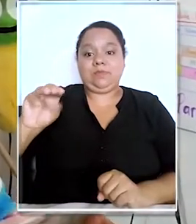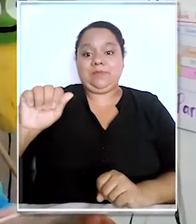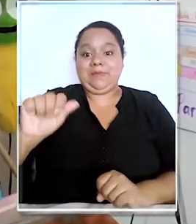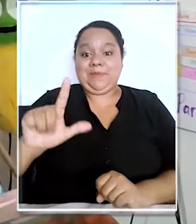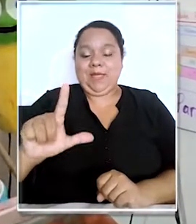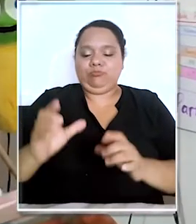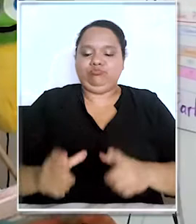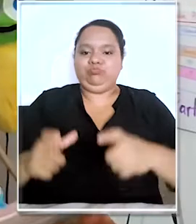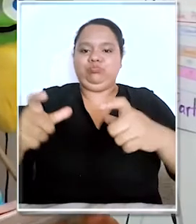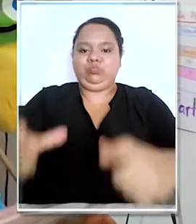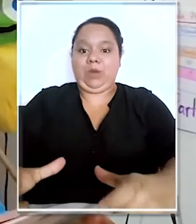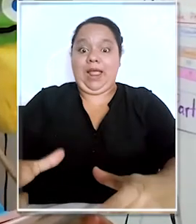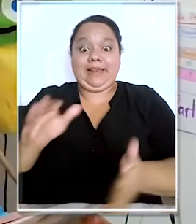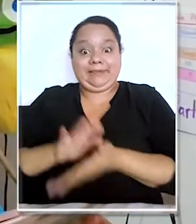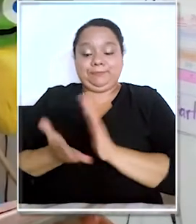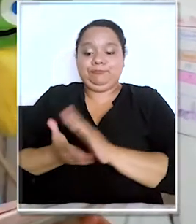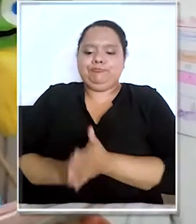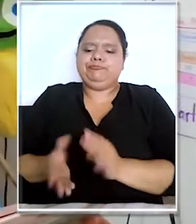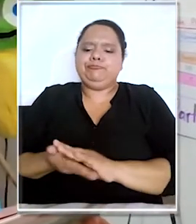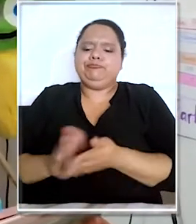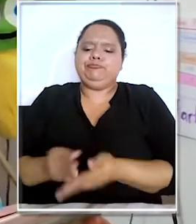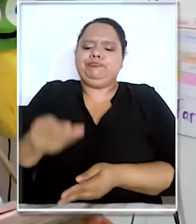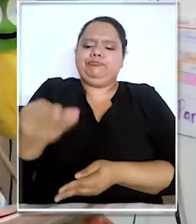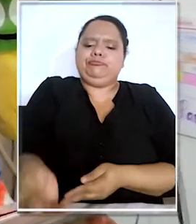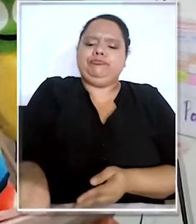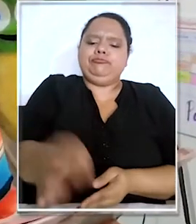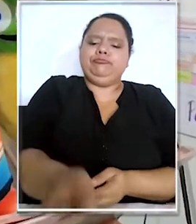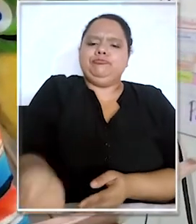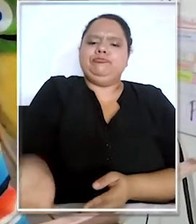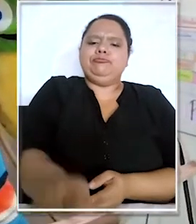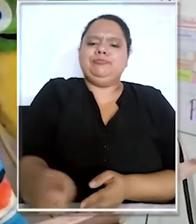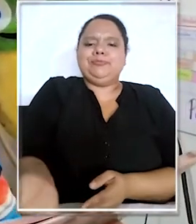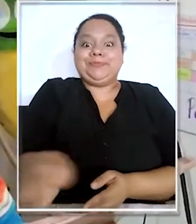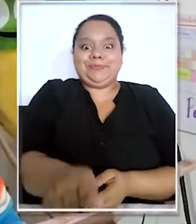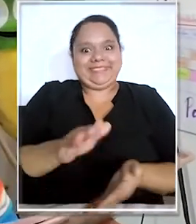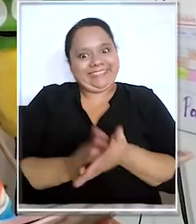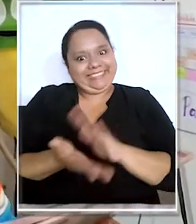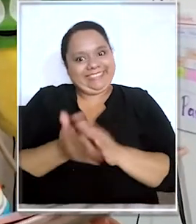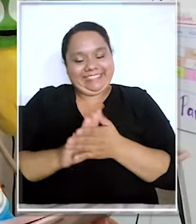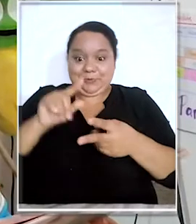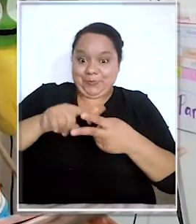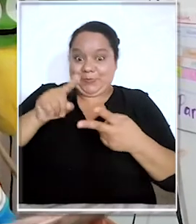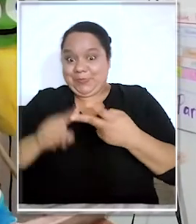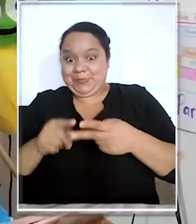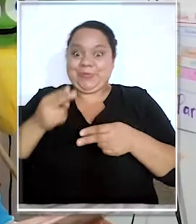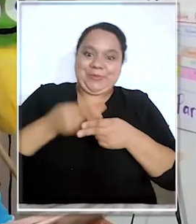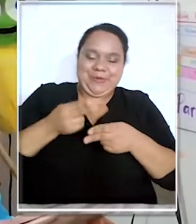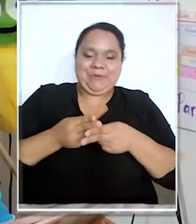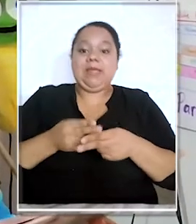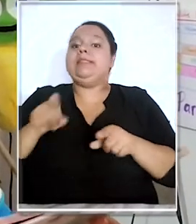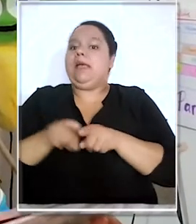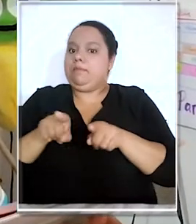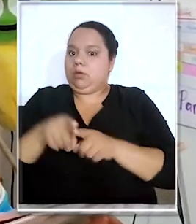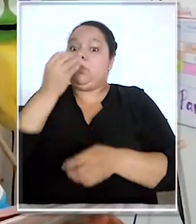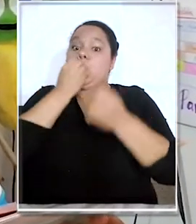y cocinar la tortilla. Dicho por Tomás Martínez, Marcos Martínez. También comen huevos. El huevo